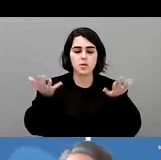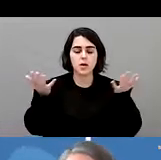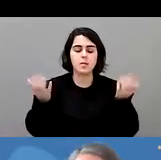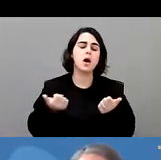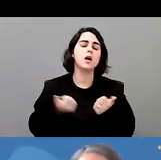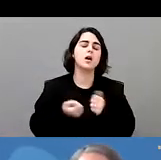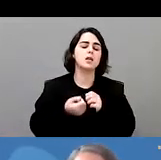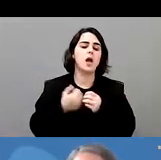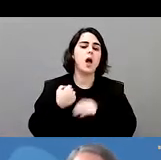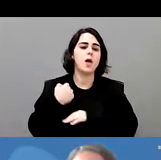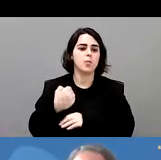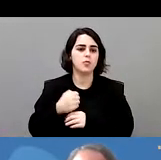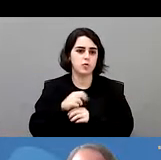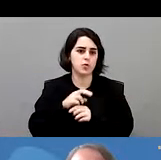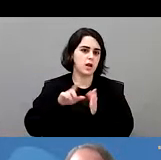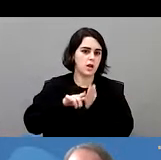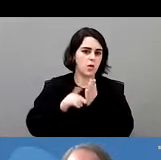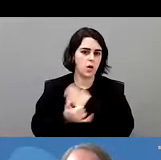el desarrollo del lenguaje oral.